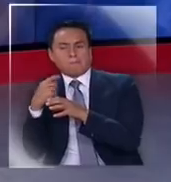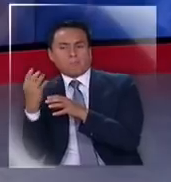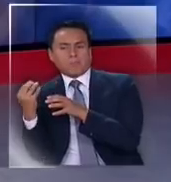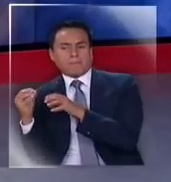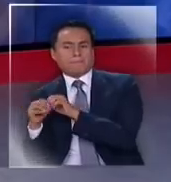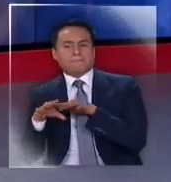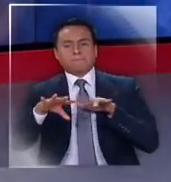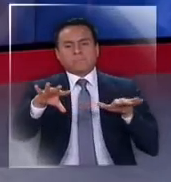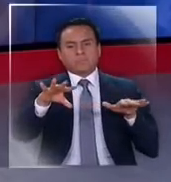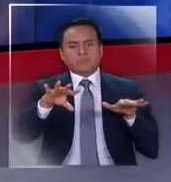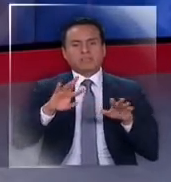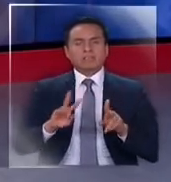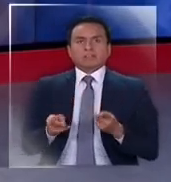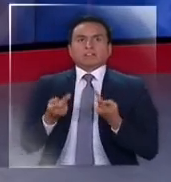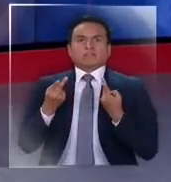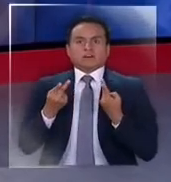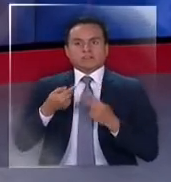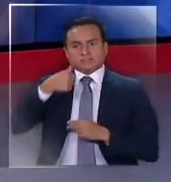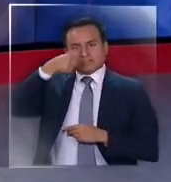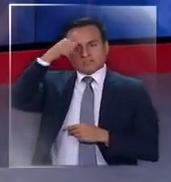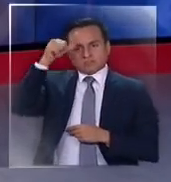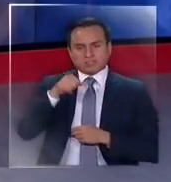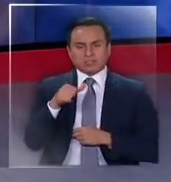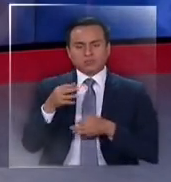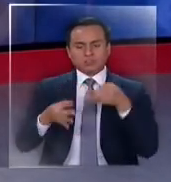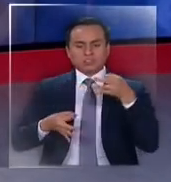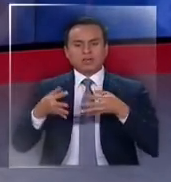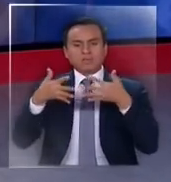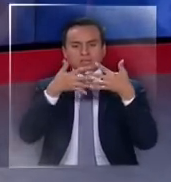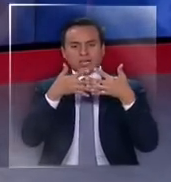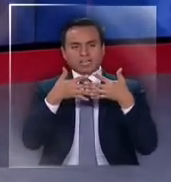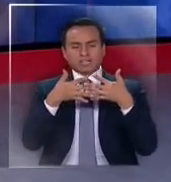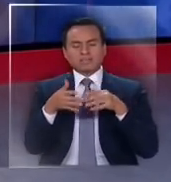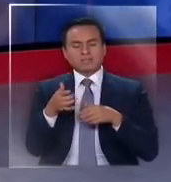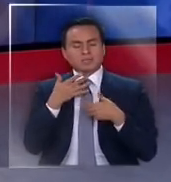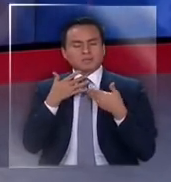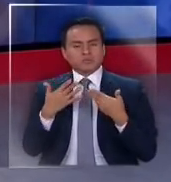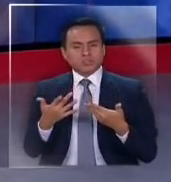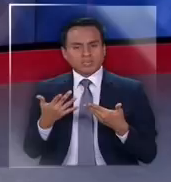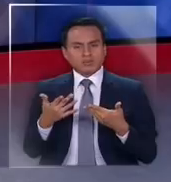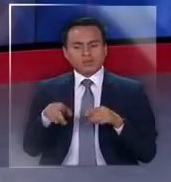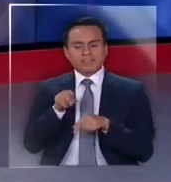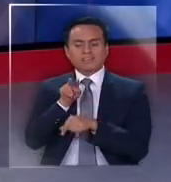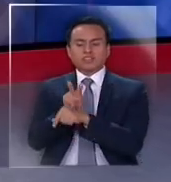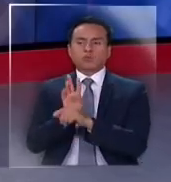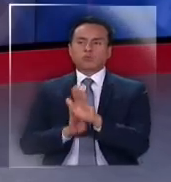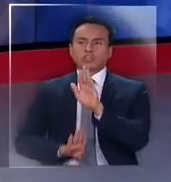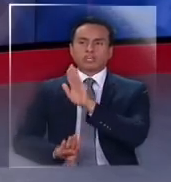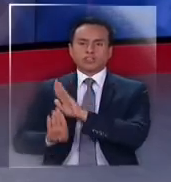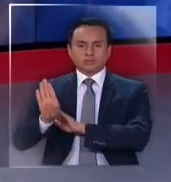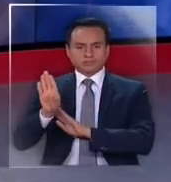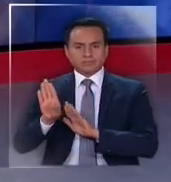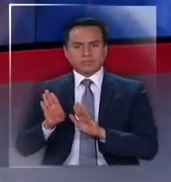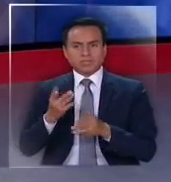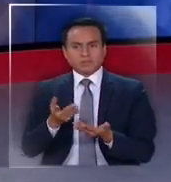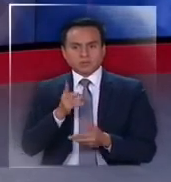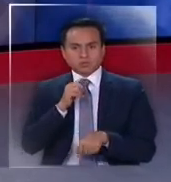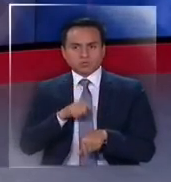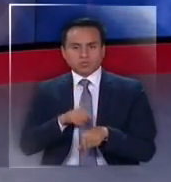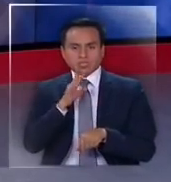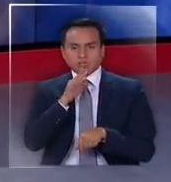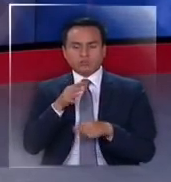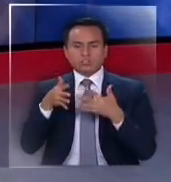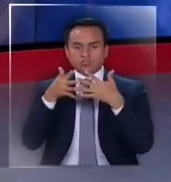conversaciones para salvarse de sanciones por parte de la justicia norteamericana porque está como testigo protegido en este minuto en Estados